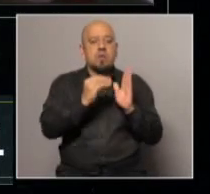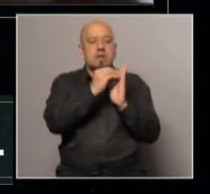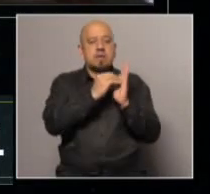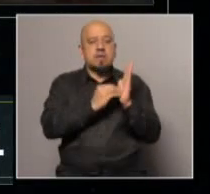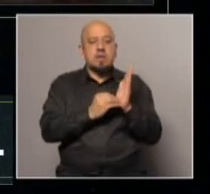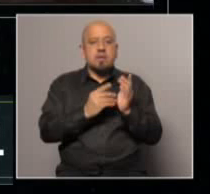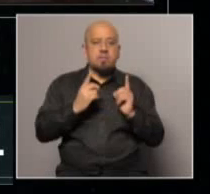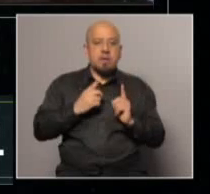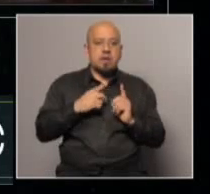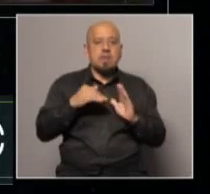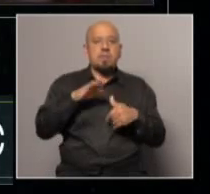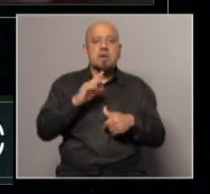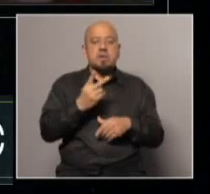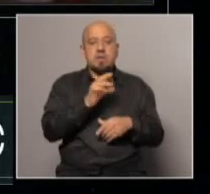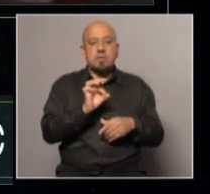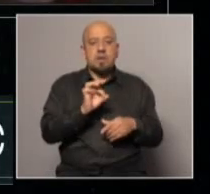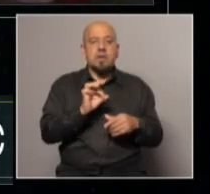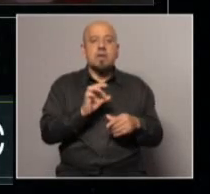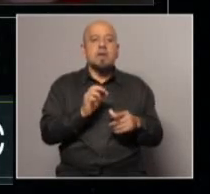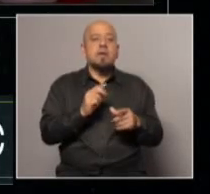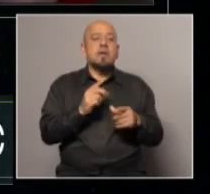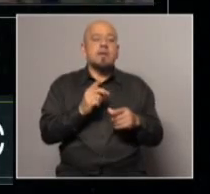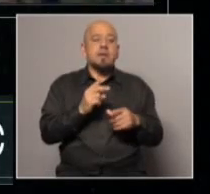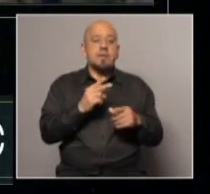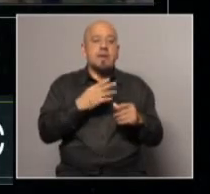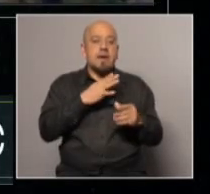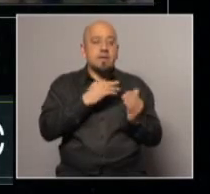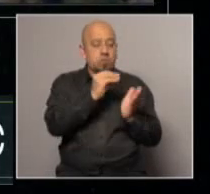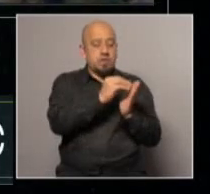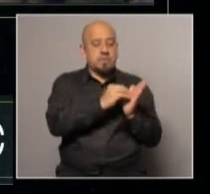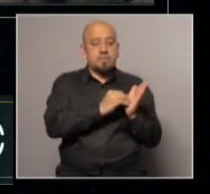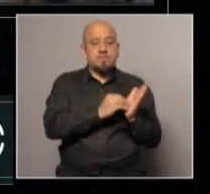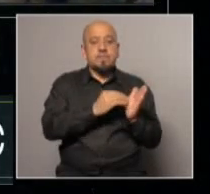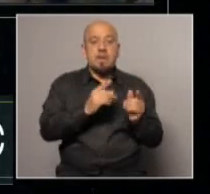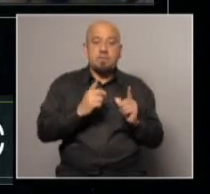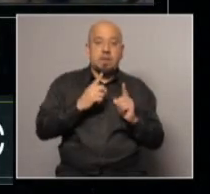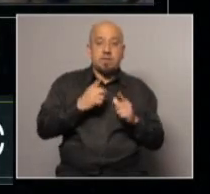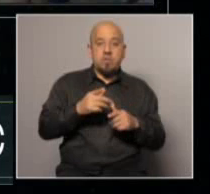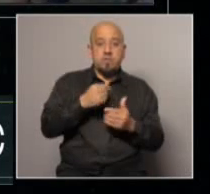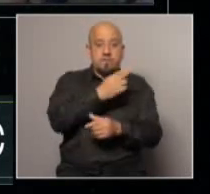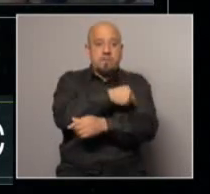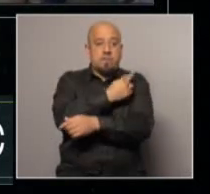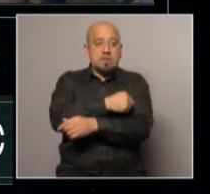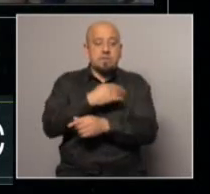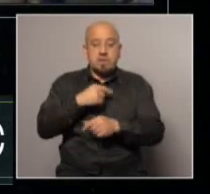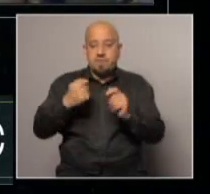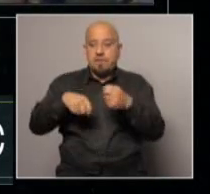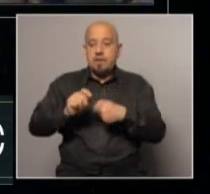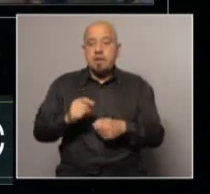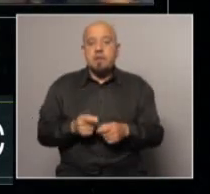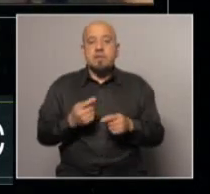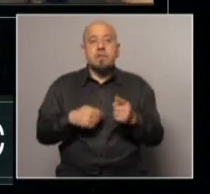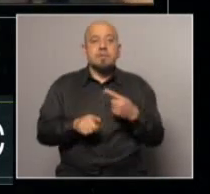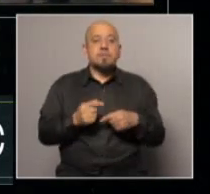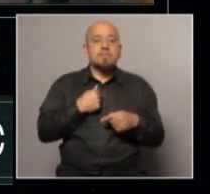20, que en realidad tenemos que abordar eso, porque lo que nos ha pasado es que, como venimos corriendo un poco de atrás porque asumimos